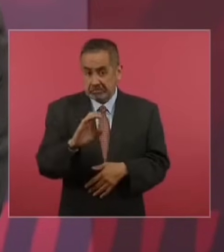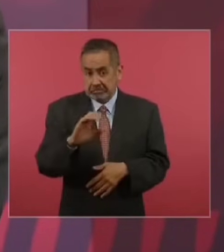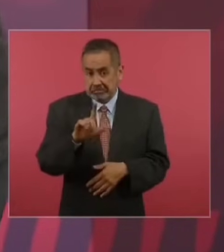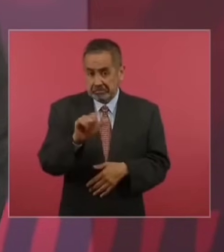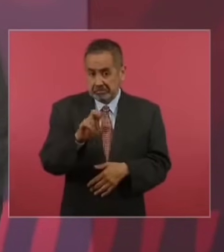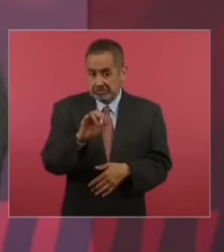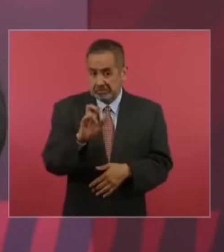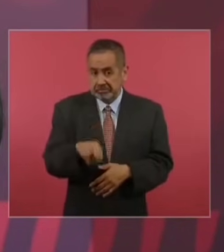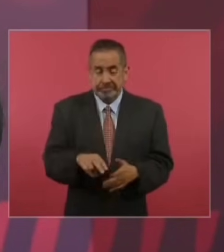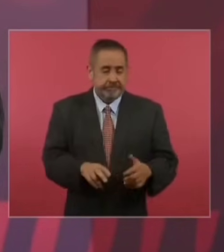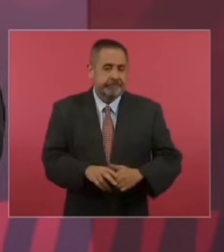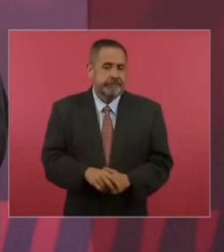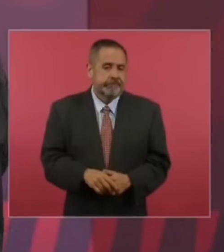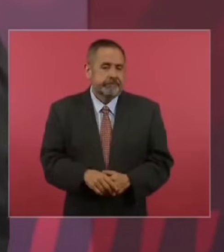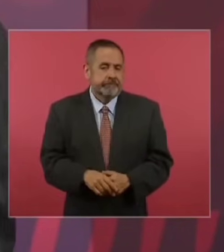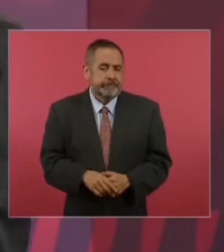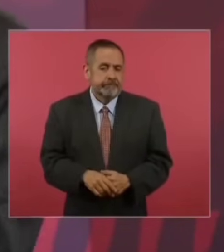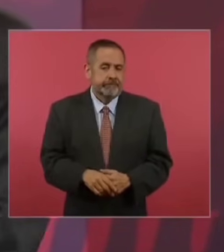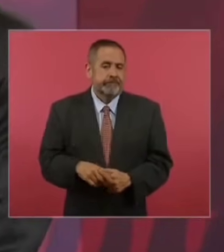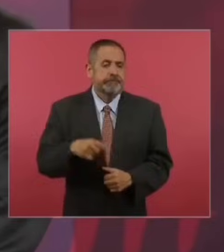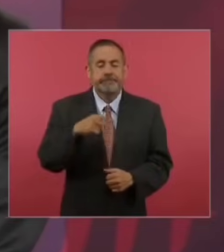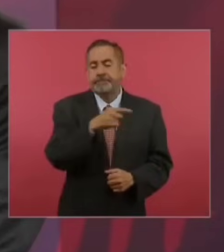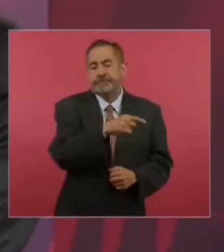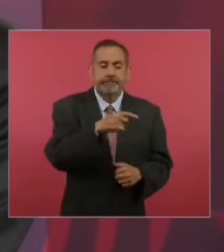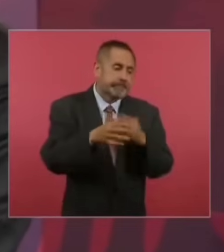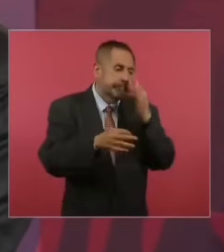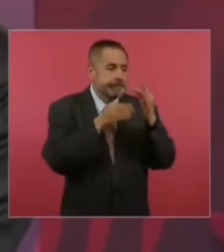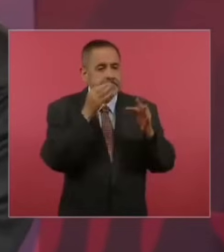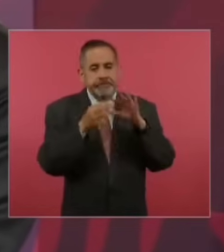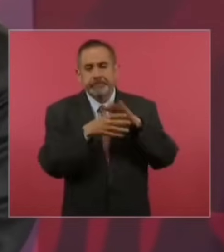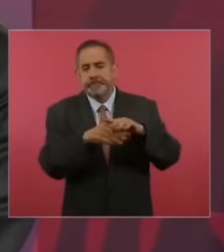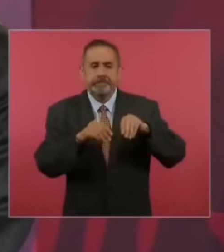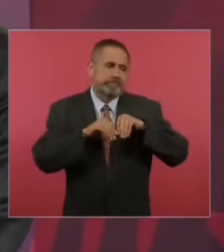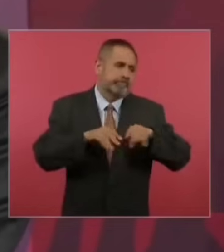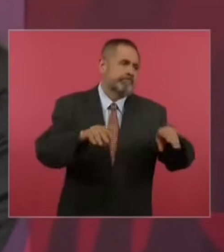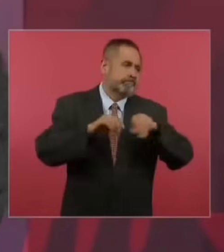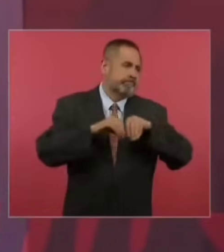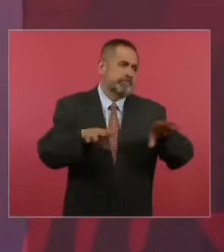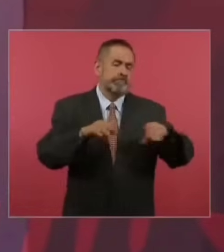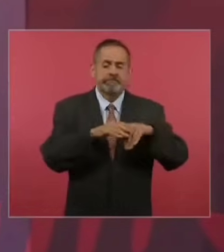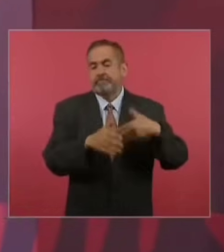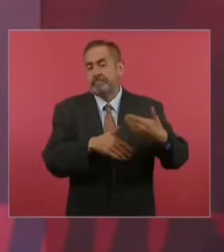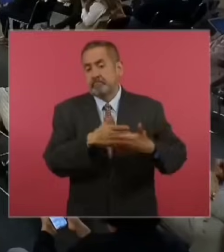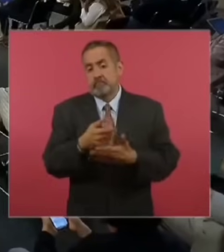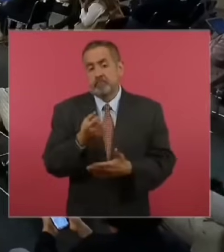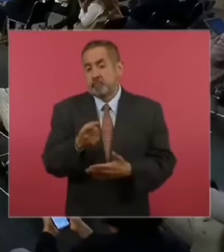Entonces, toda la campaña mediática, fuertísima.